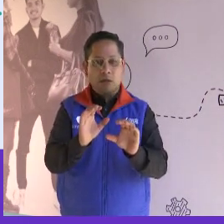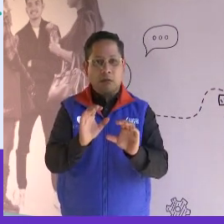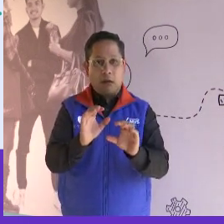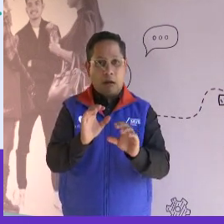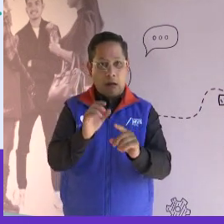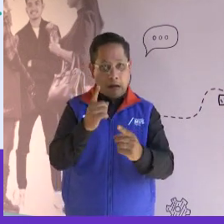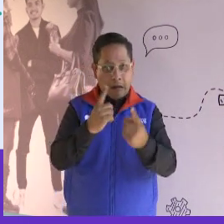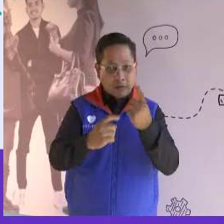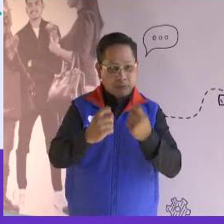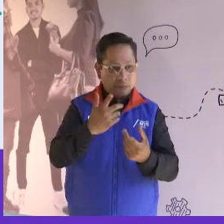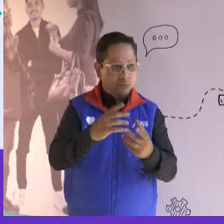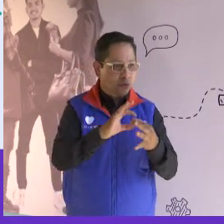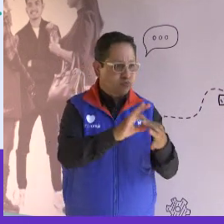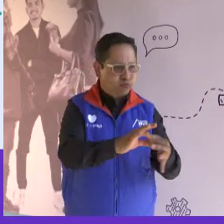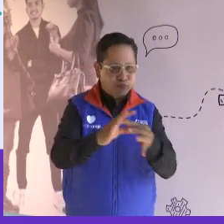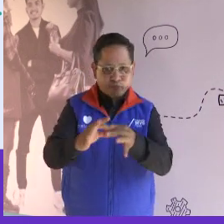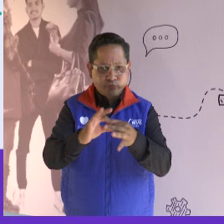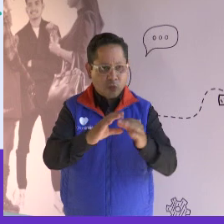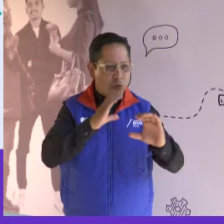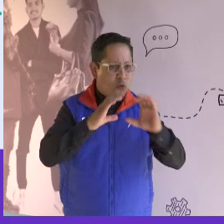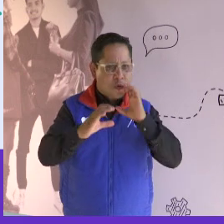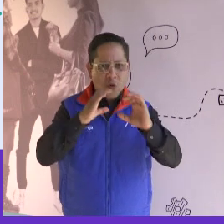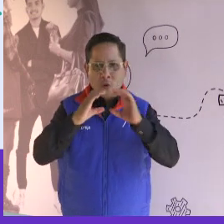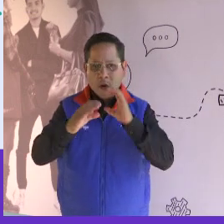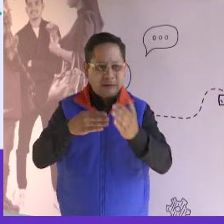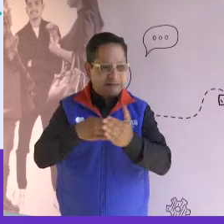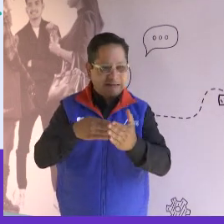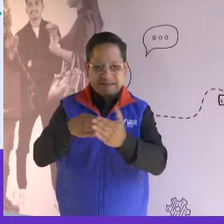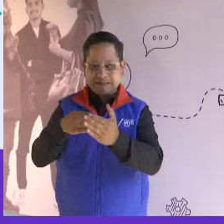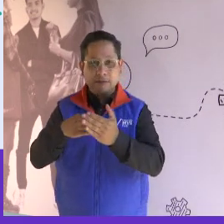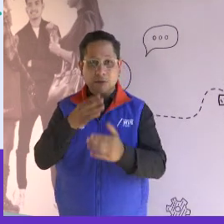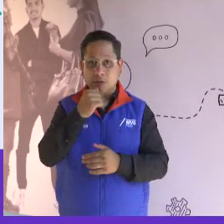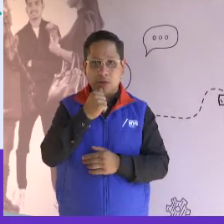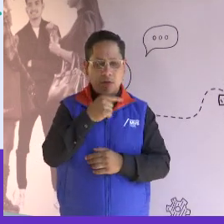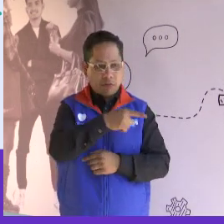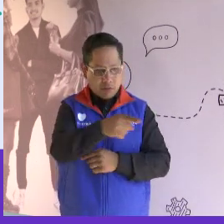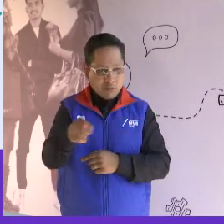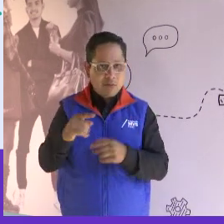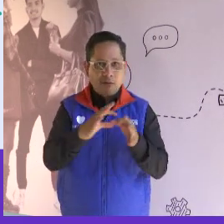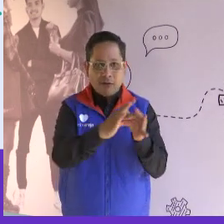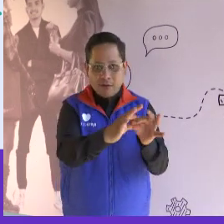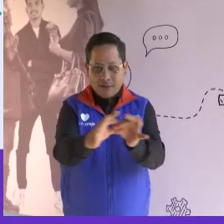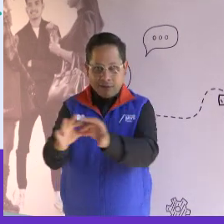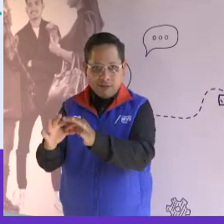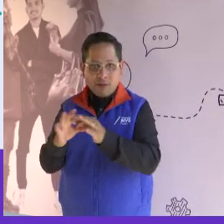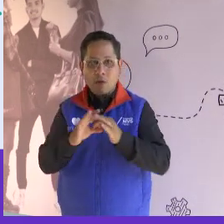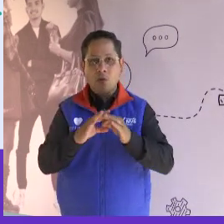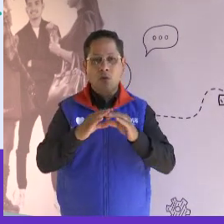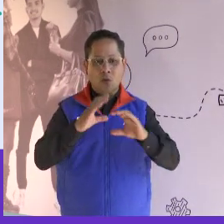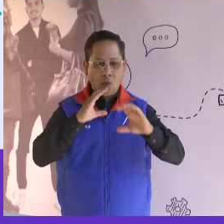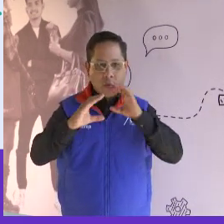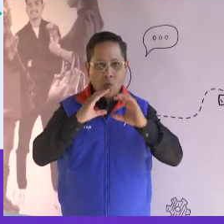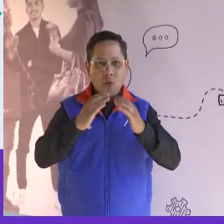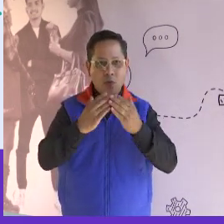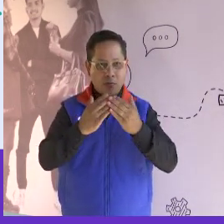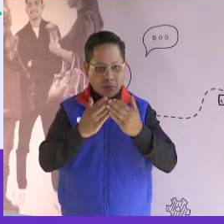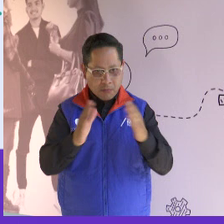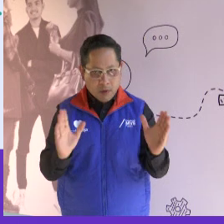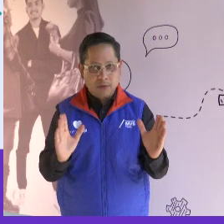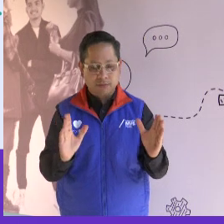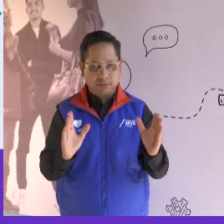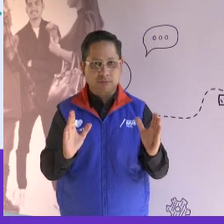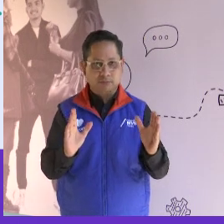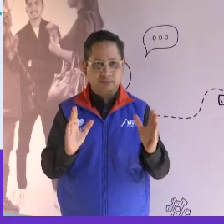escasos canales de interlocución y cuando el contexto para que haya cierta autonomía y